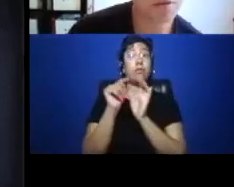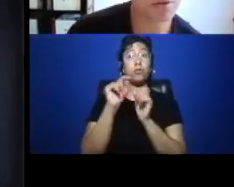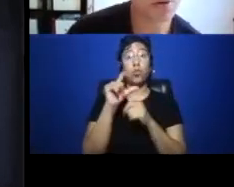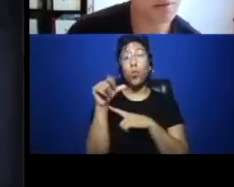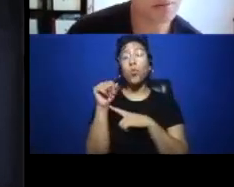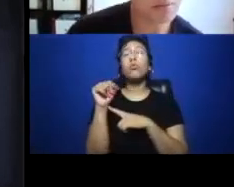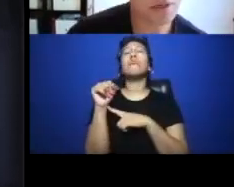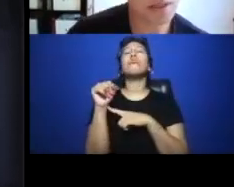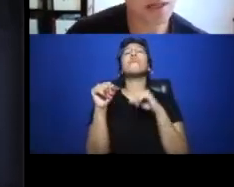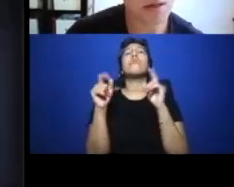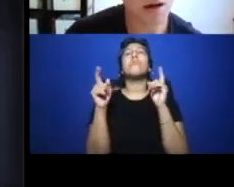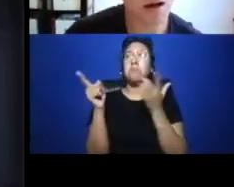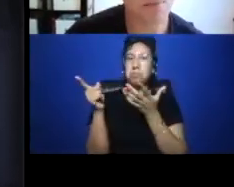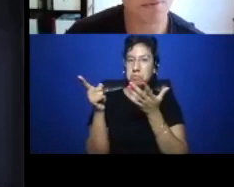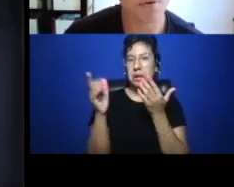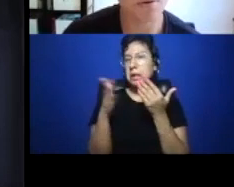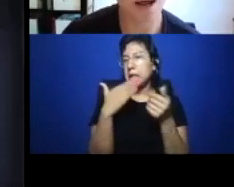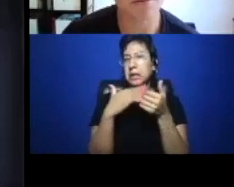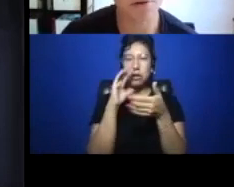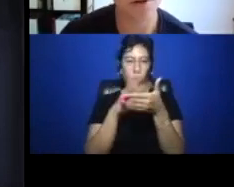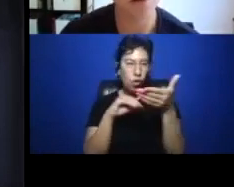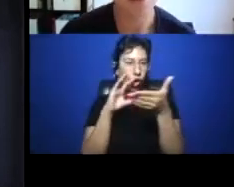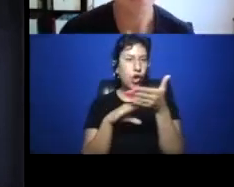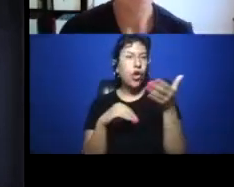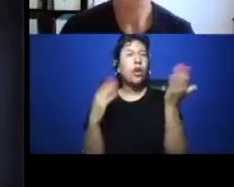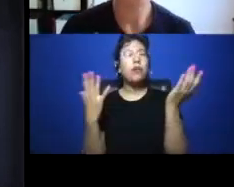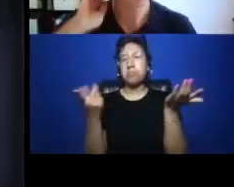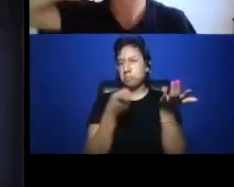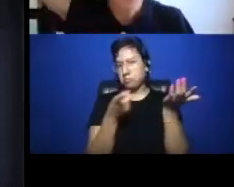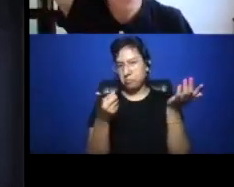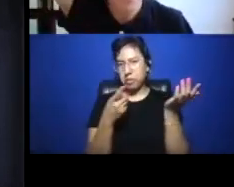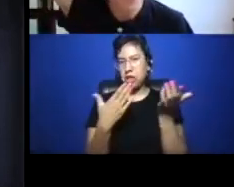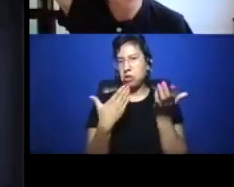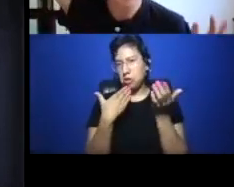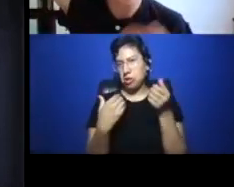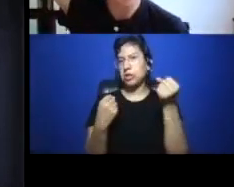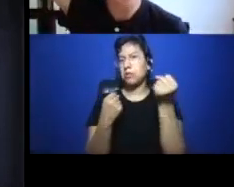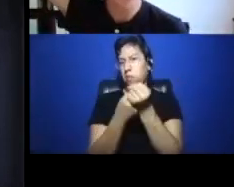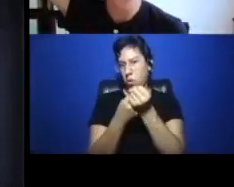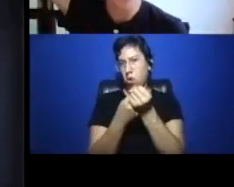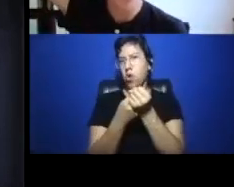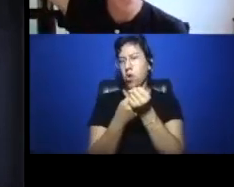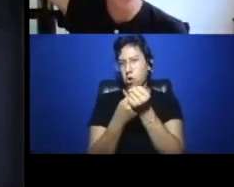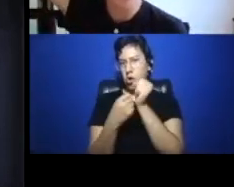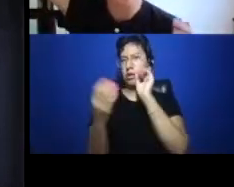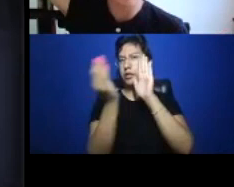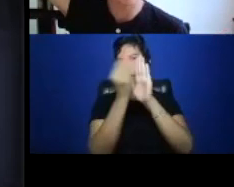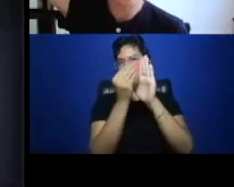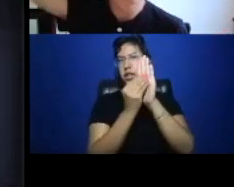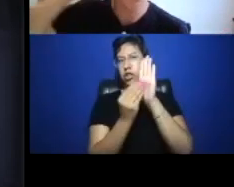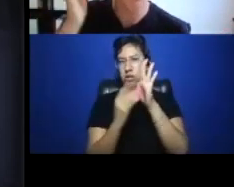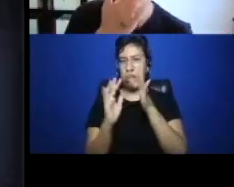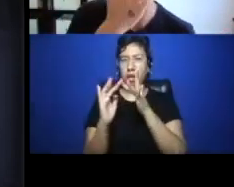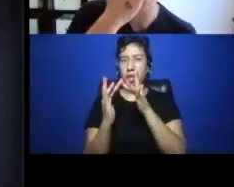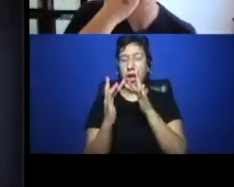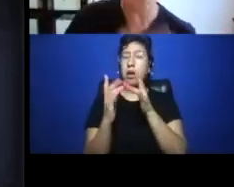Busco herramientas donde creo que la gente puede aprender más rápido o tienen buen apoyo y documentación